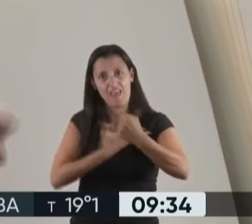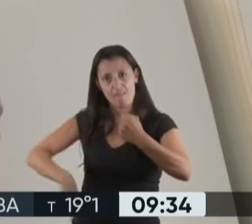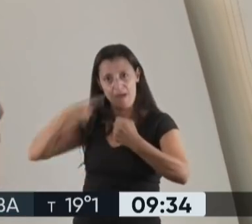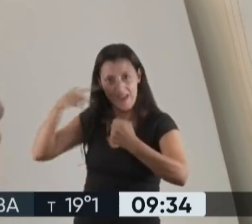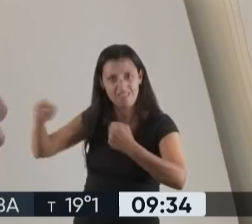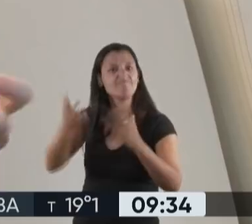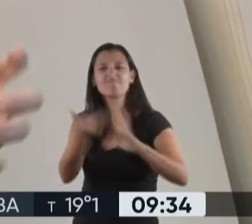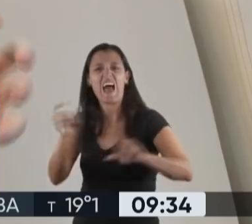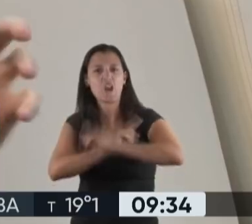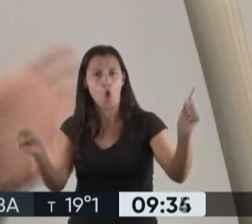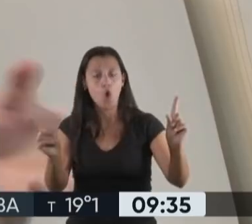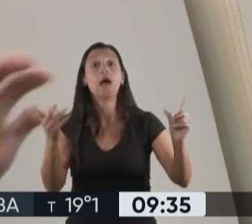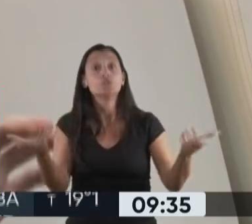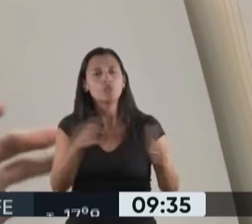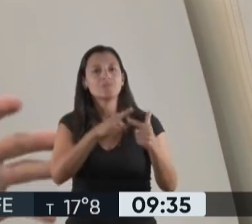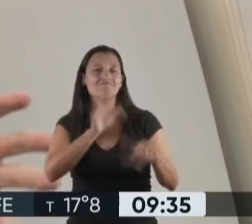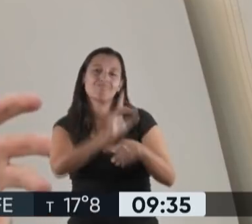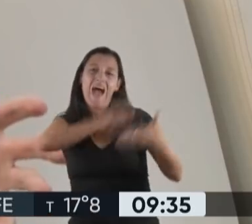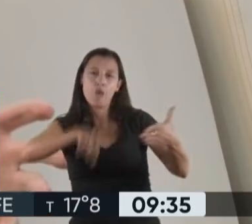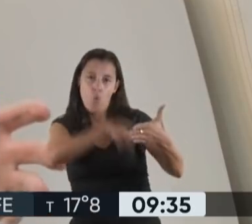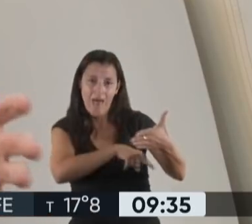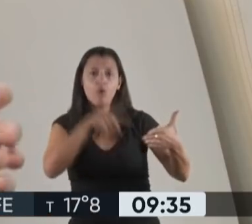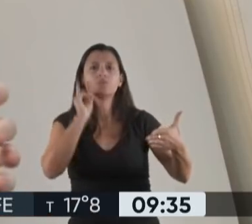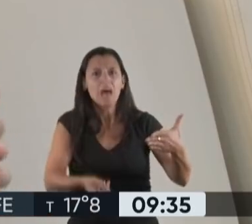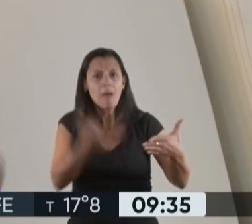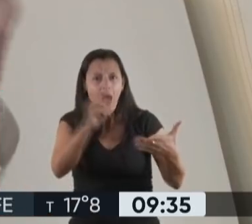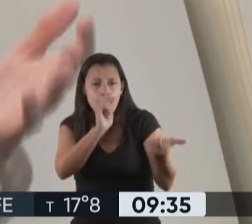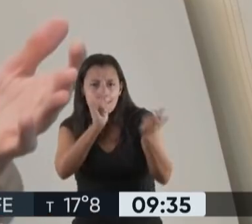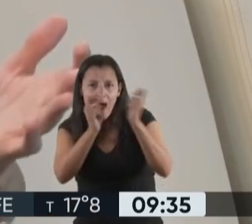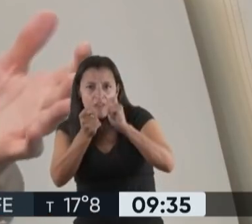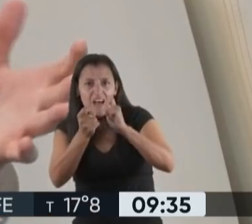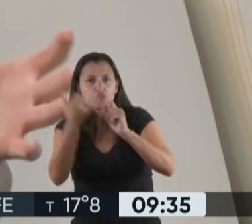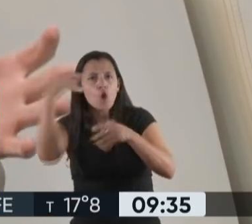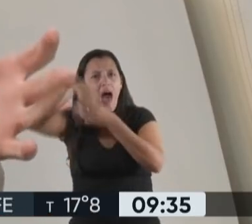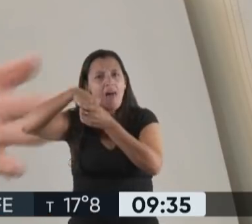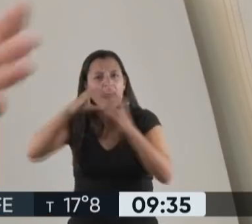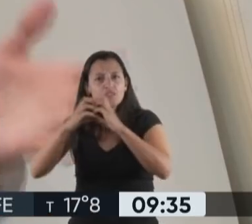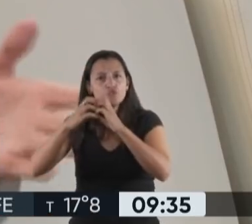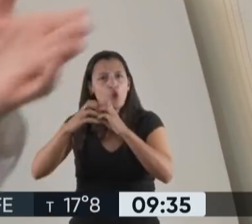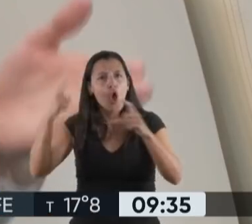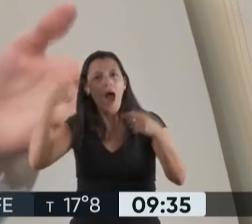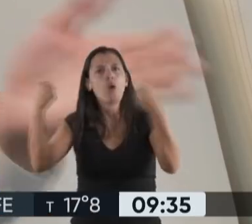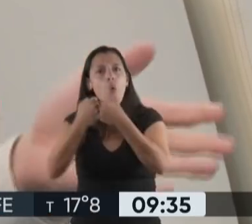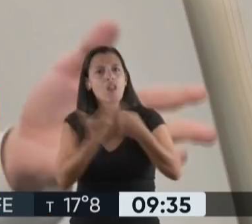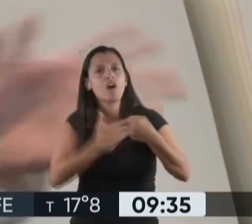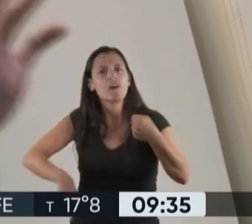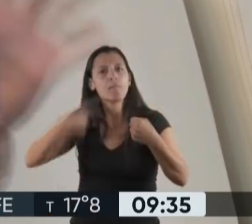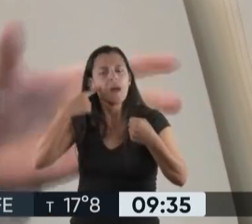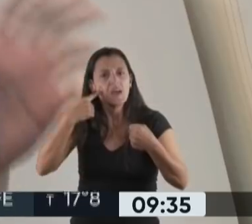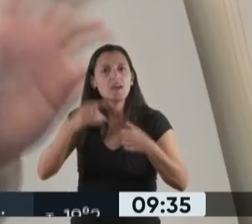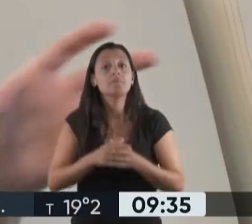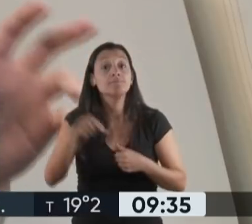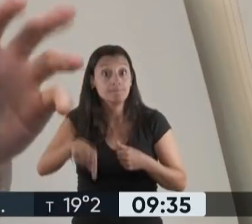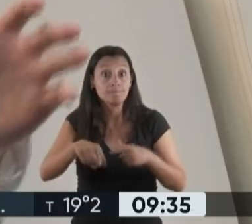pregunta es si este cambio al texto del proyecto de ley le preocupa al gobierno en la aprobación del board del FMI. Si